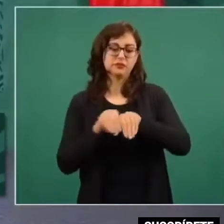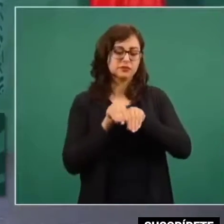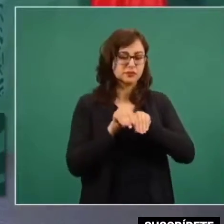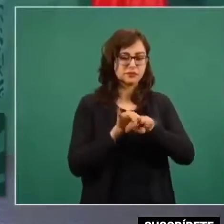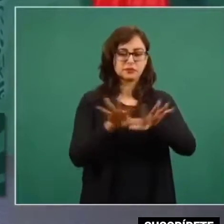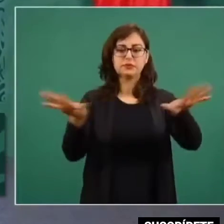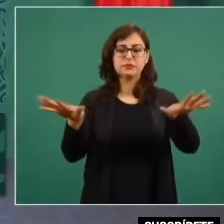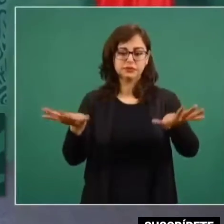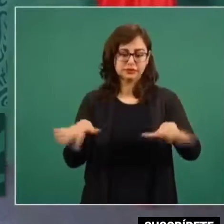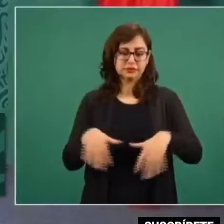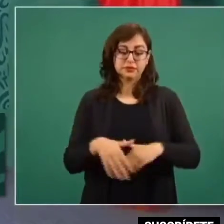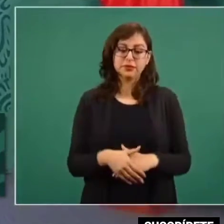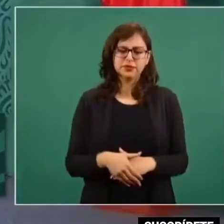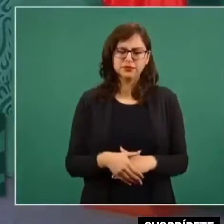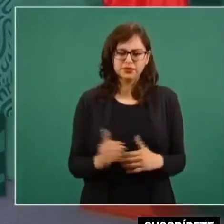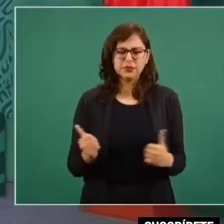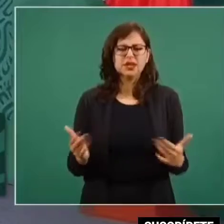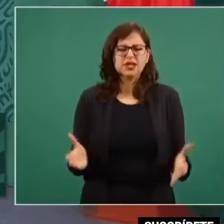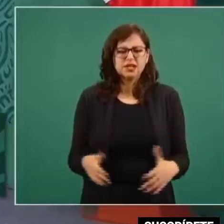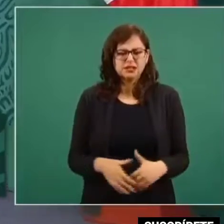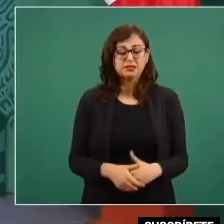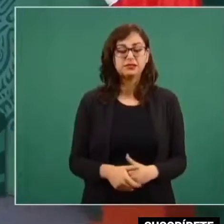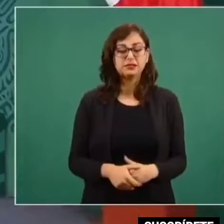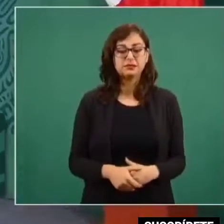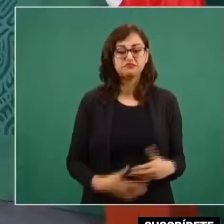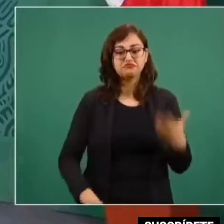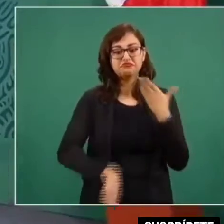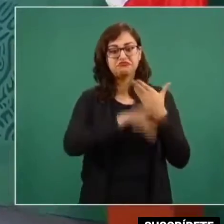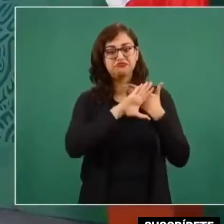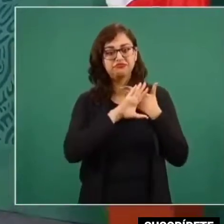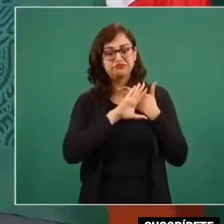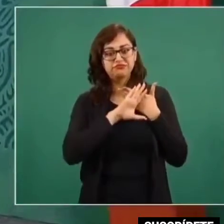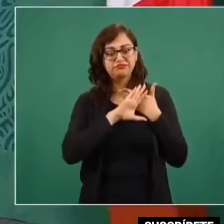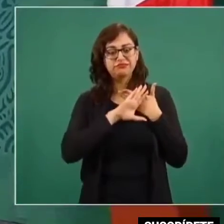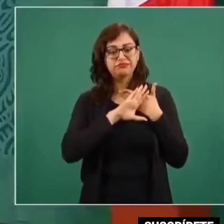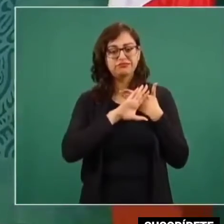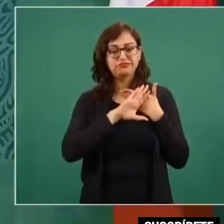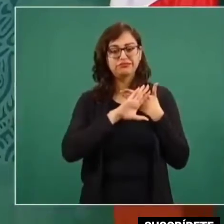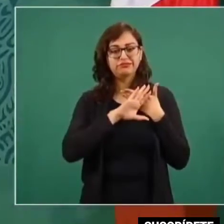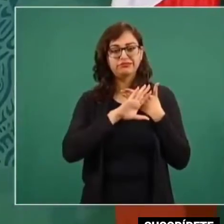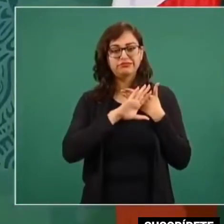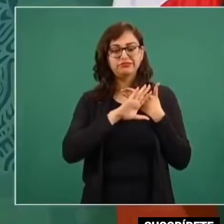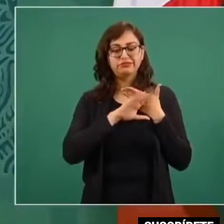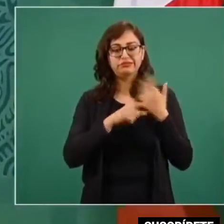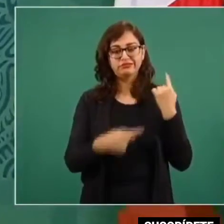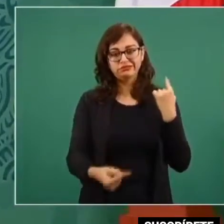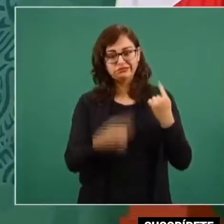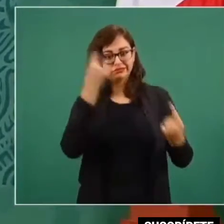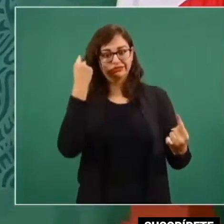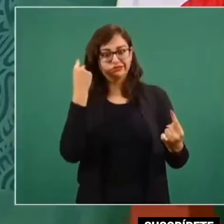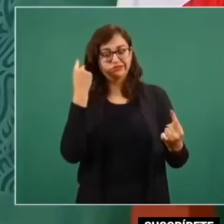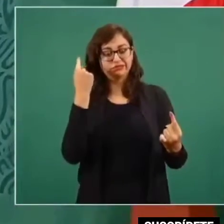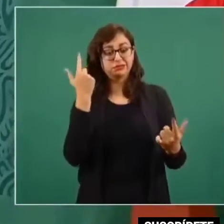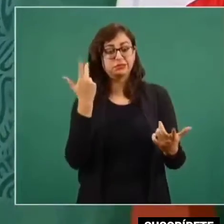enfrentarnos, para decir que